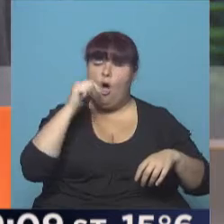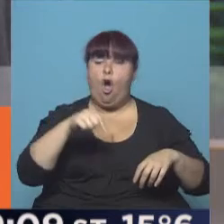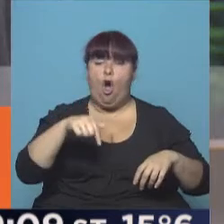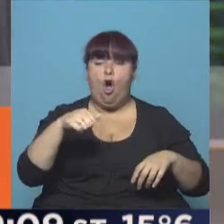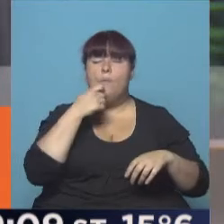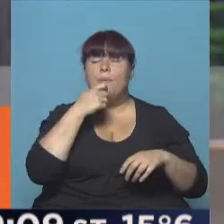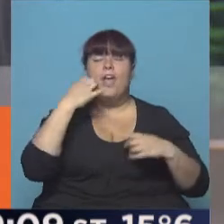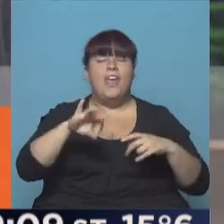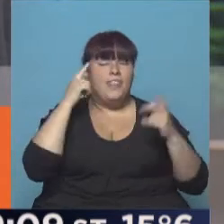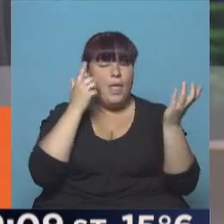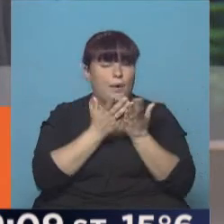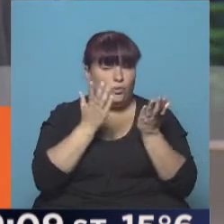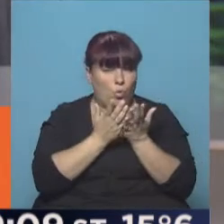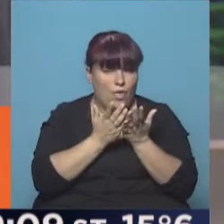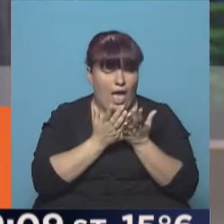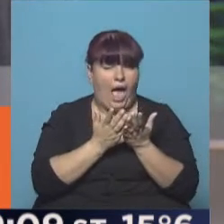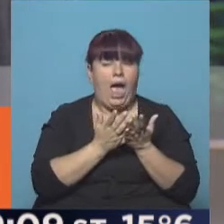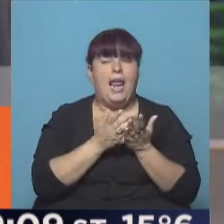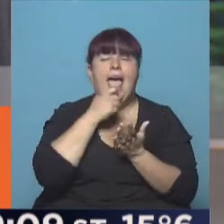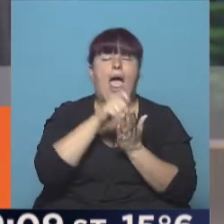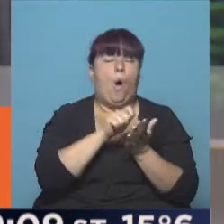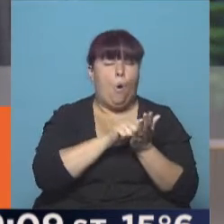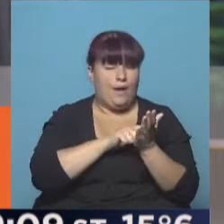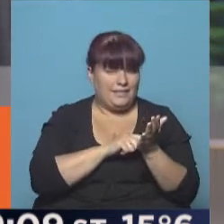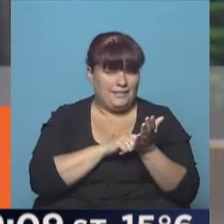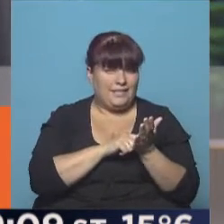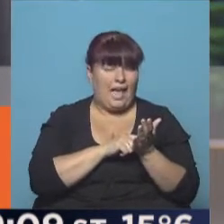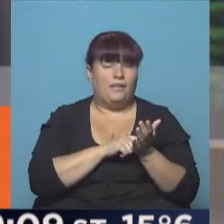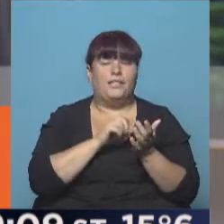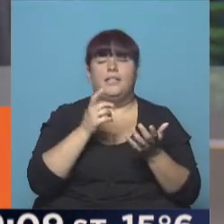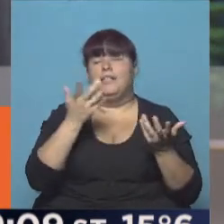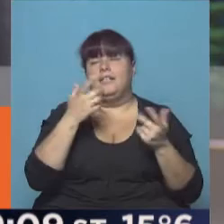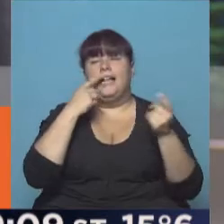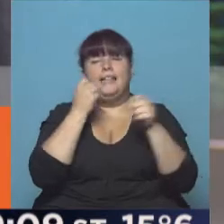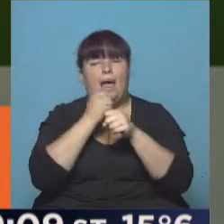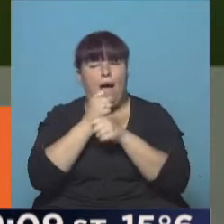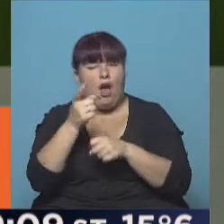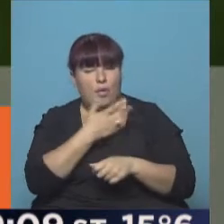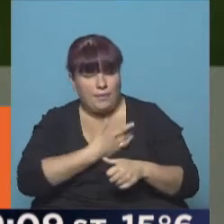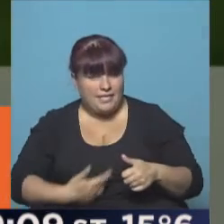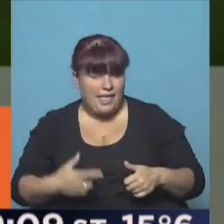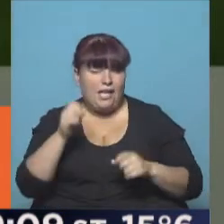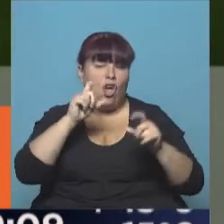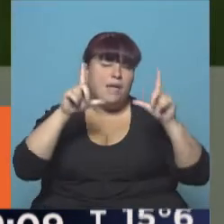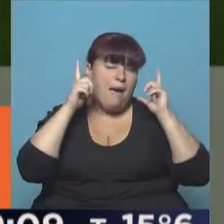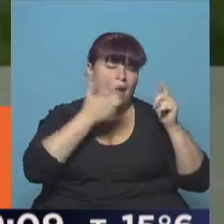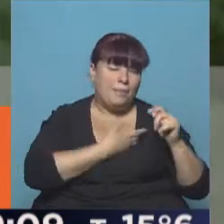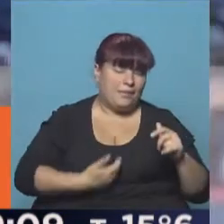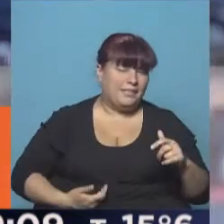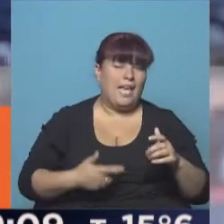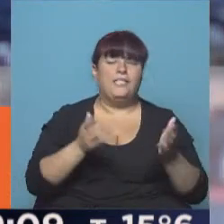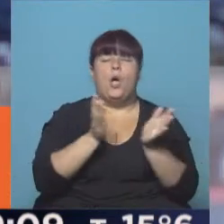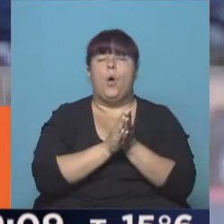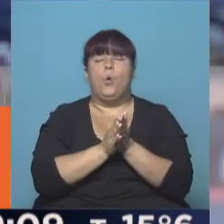tienen que analizar las encuestas bueno, la gestión del presidente o la imagen del presidente